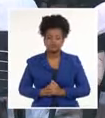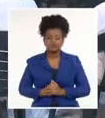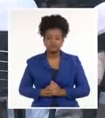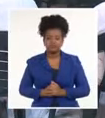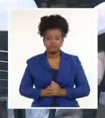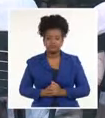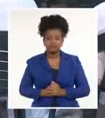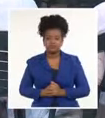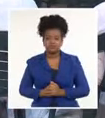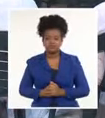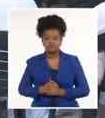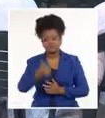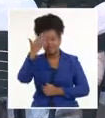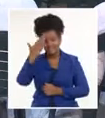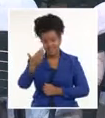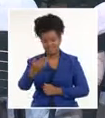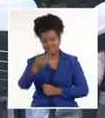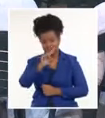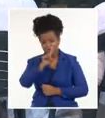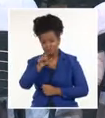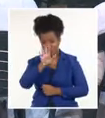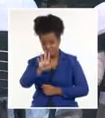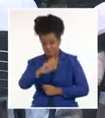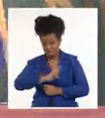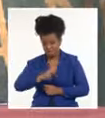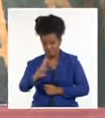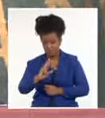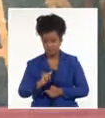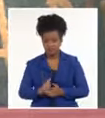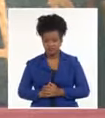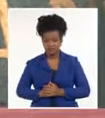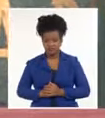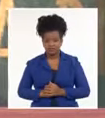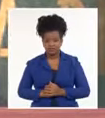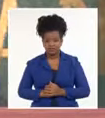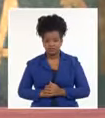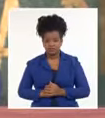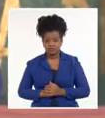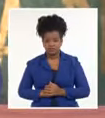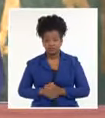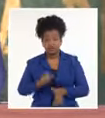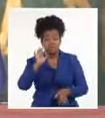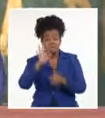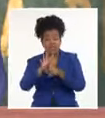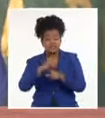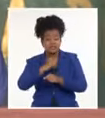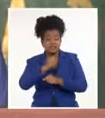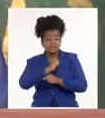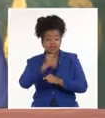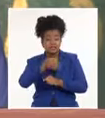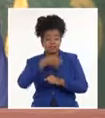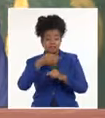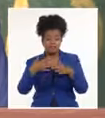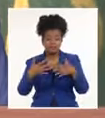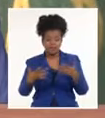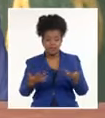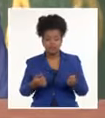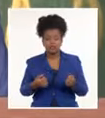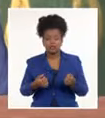Muchas gracias. Muchas gracias. Primero, creo que quiero hacer un apunte que creo que es importante. Si uno hace un análisis